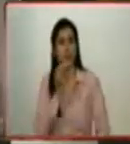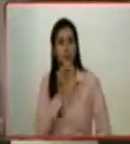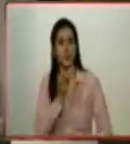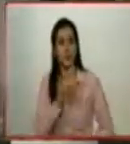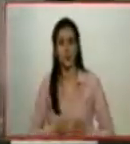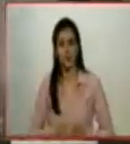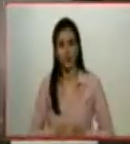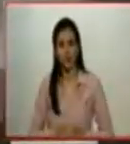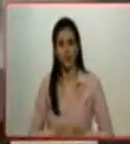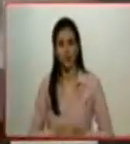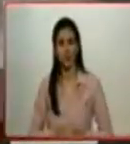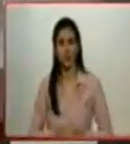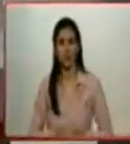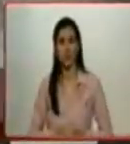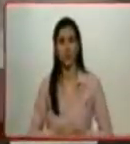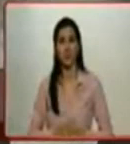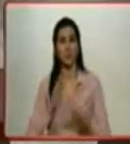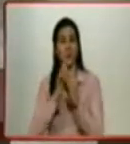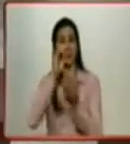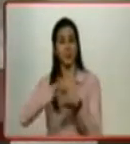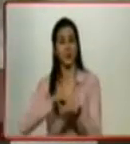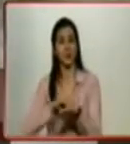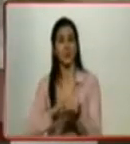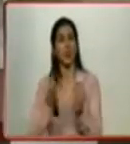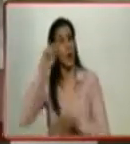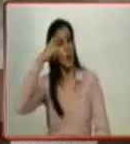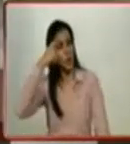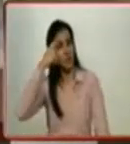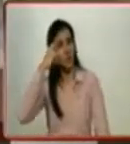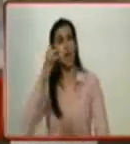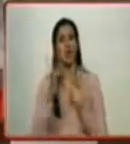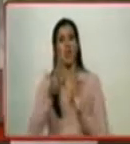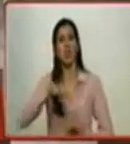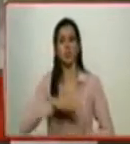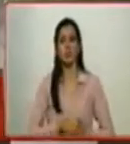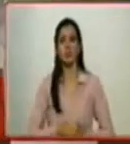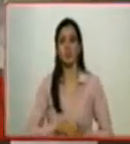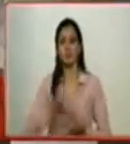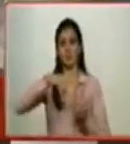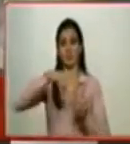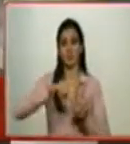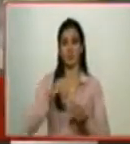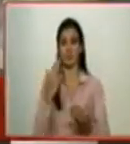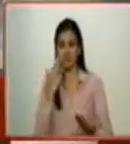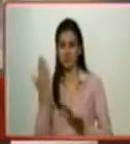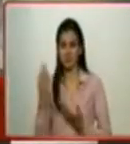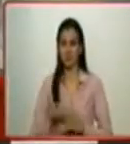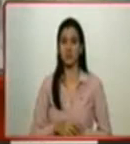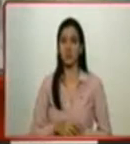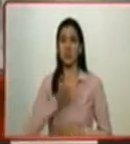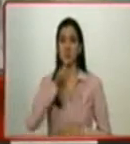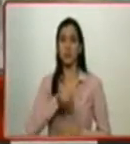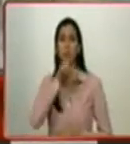Calvo, La Noticia. Hacemos una nueva pausa, no sin antes recordarles nuestros puntos de contacto. btv.gov.be es nuestra página web,